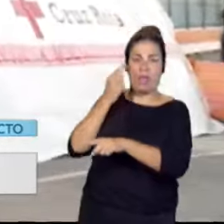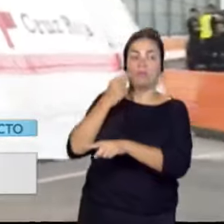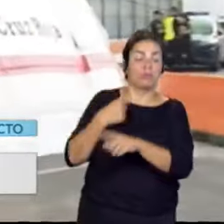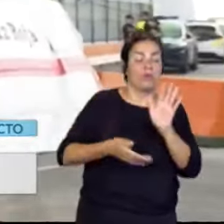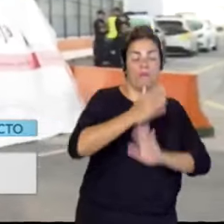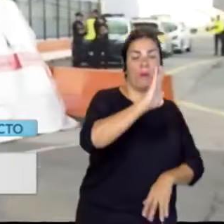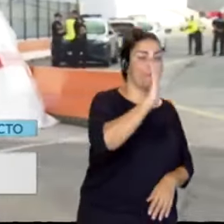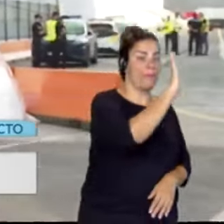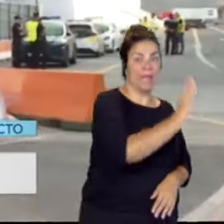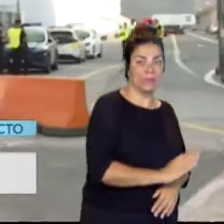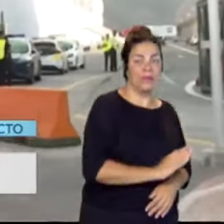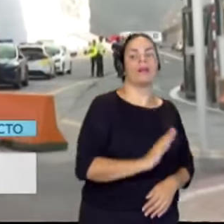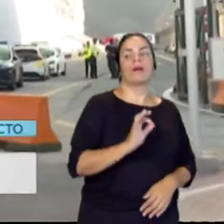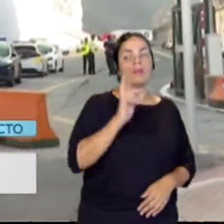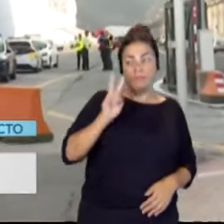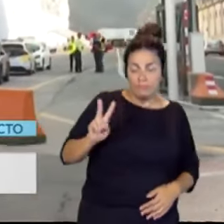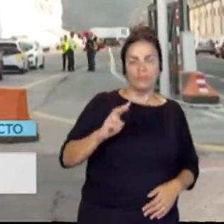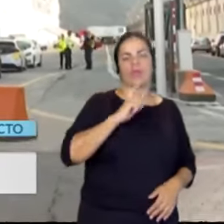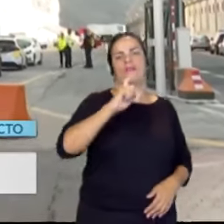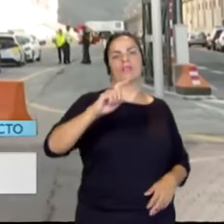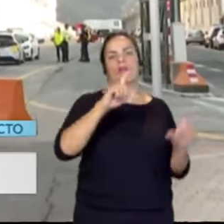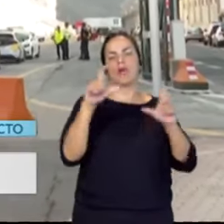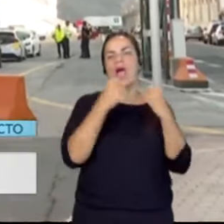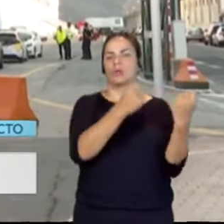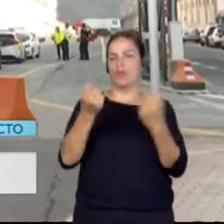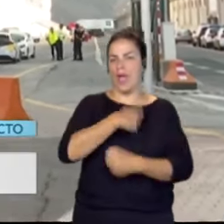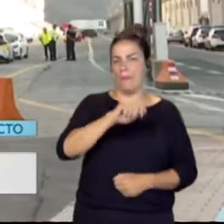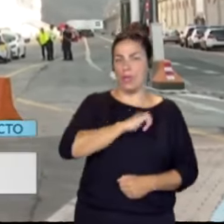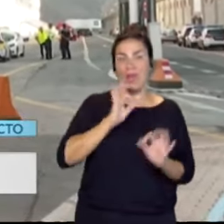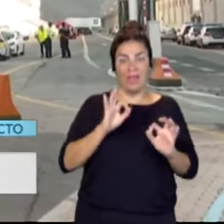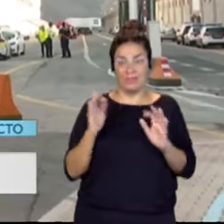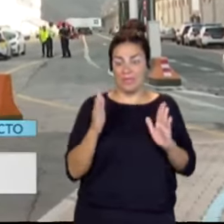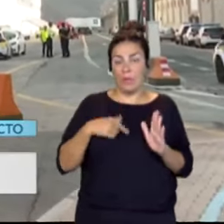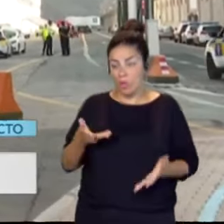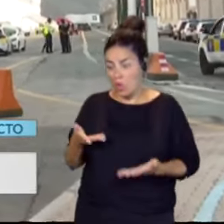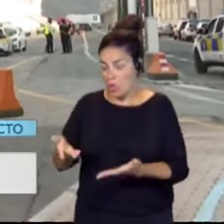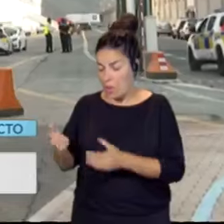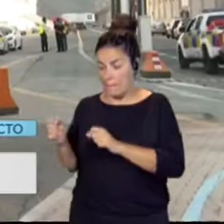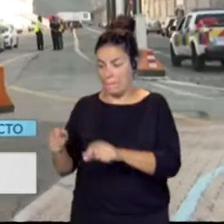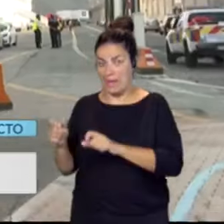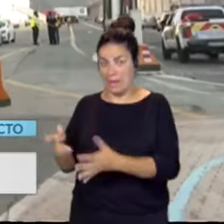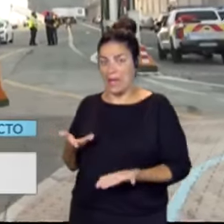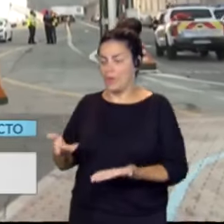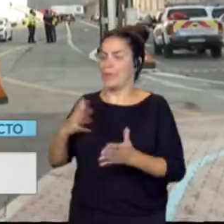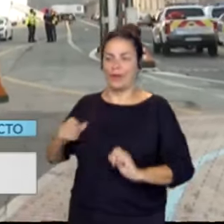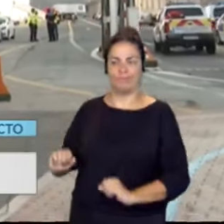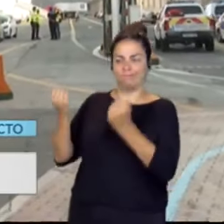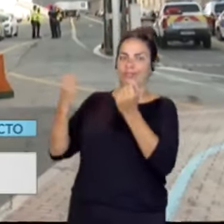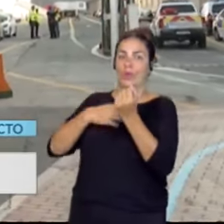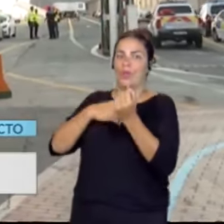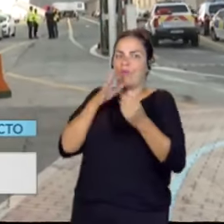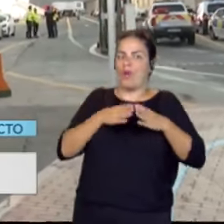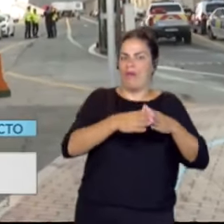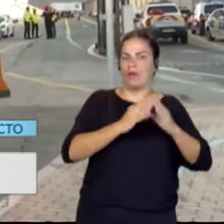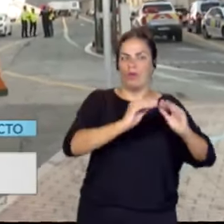hacia Brasil, y avisaron a las autoridades españolas, prestaron ayuda en ese momento a los migrantes, pero no los pudieron rescatar por esas dimensiones del